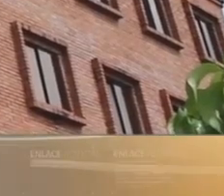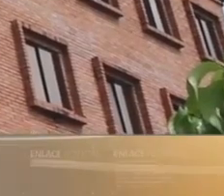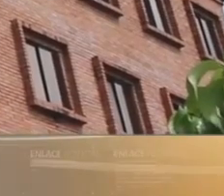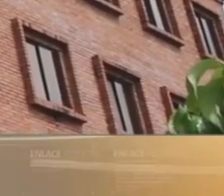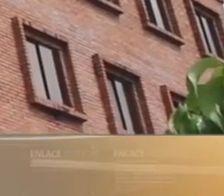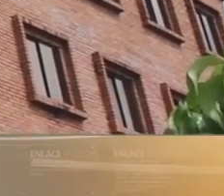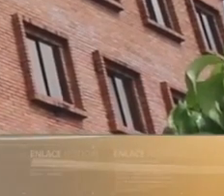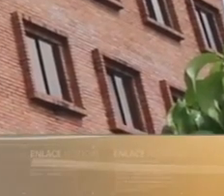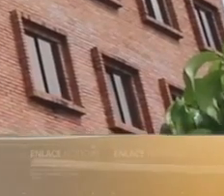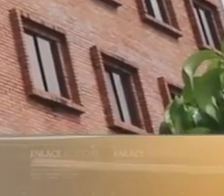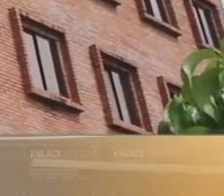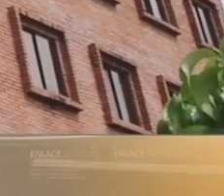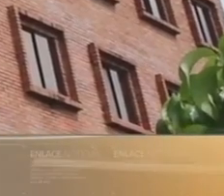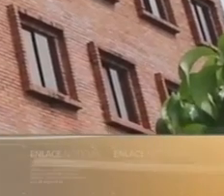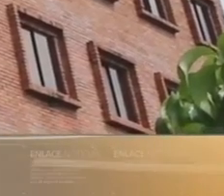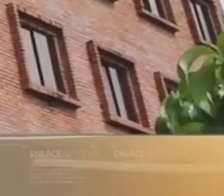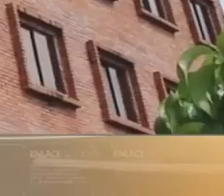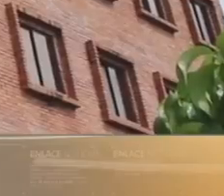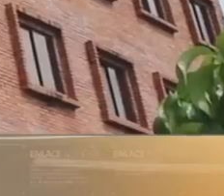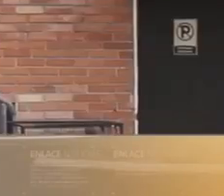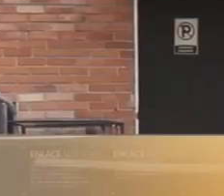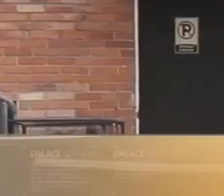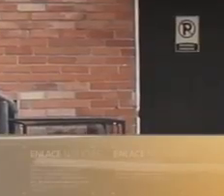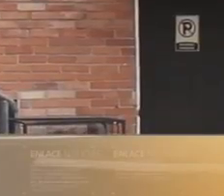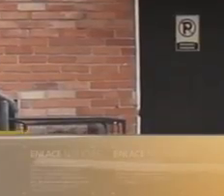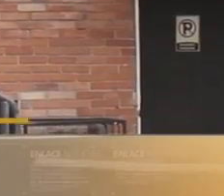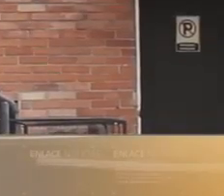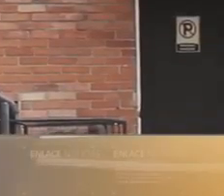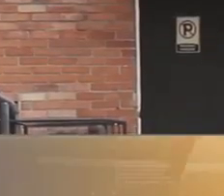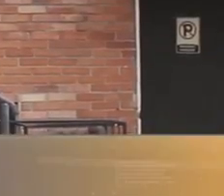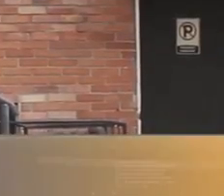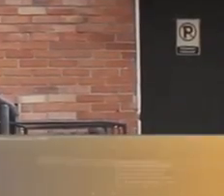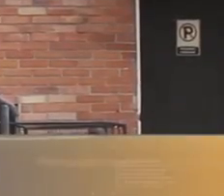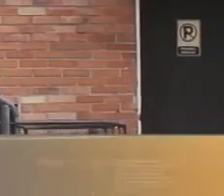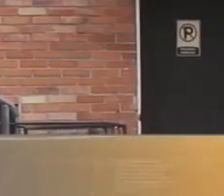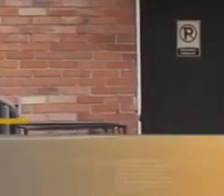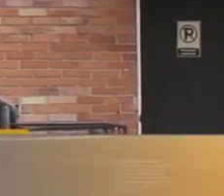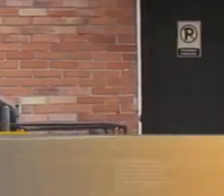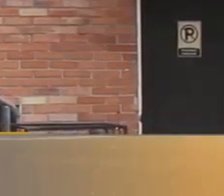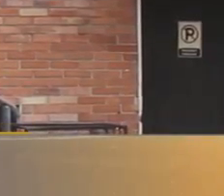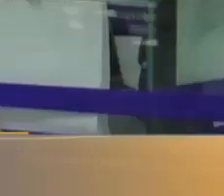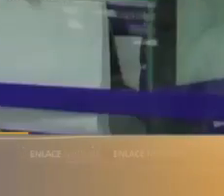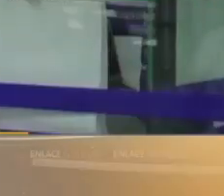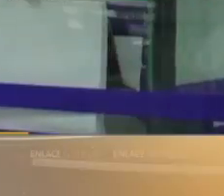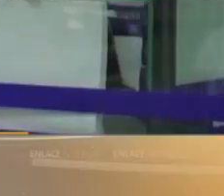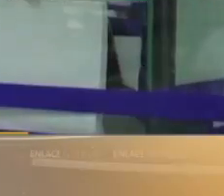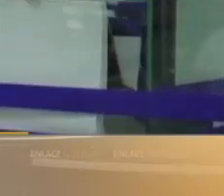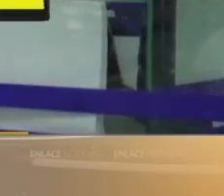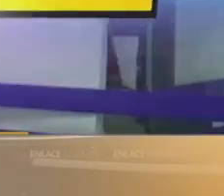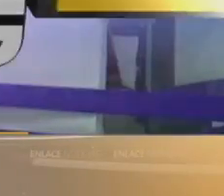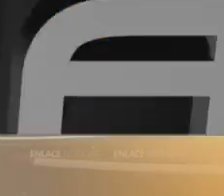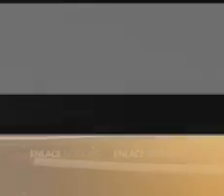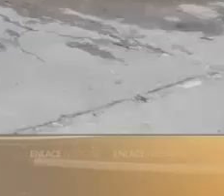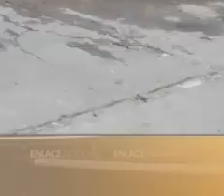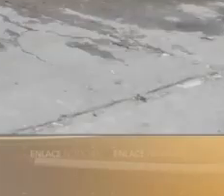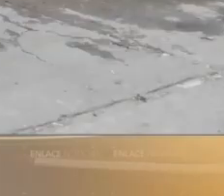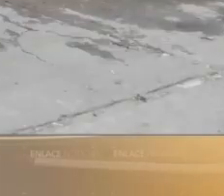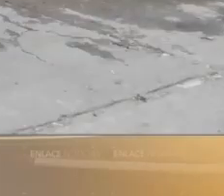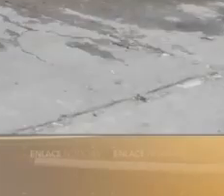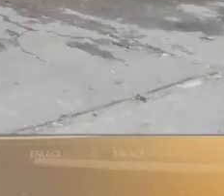pacientes de Coomeva no son atendidos en la clínica San José. La empresa prestadora de salud adeuda al centro asistencial más de